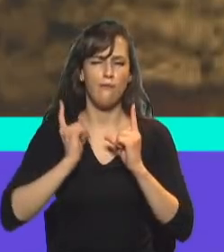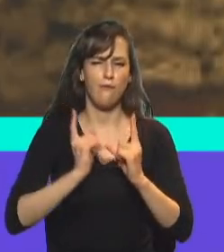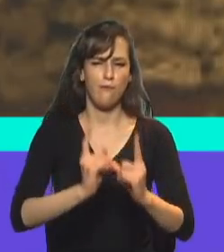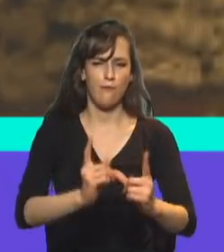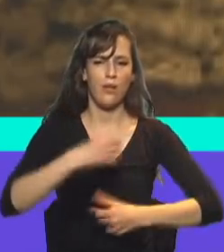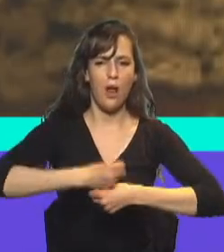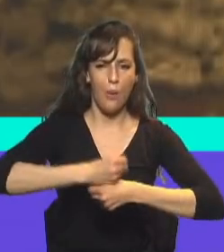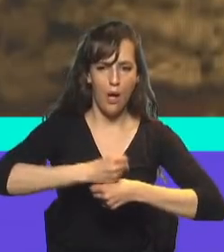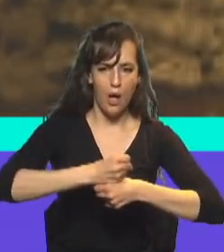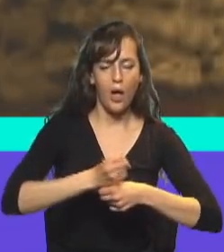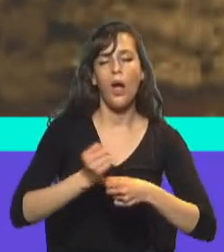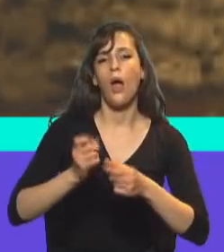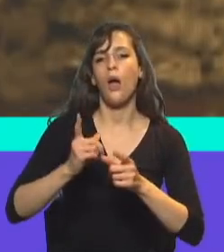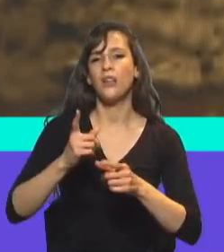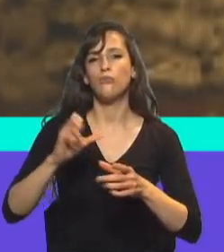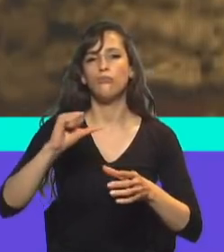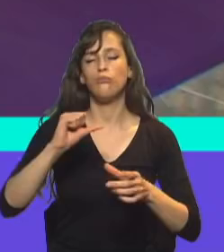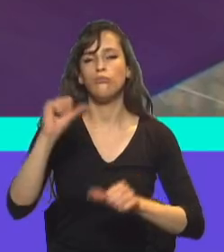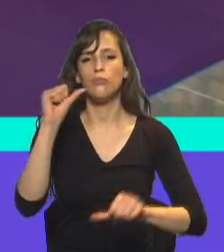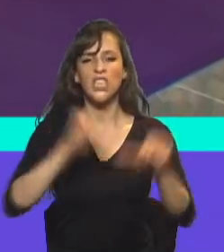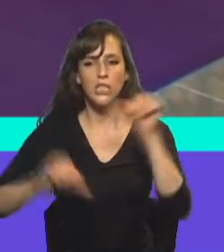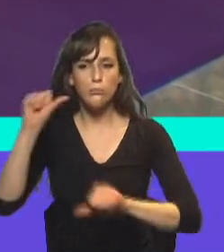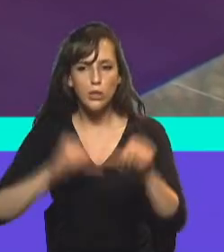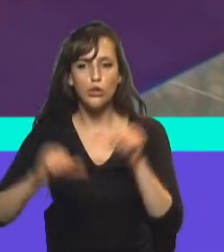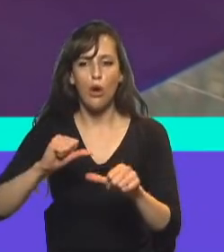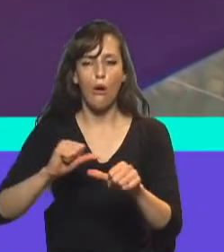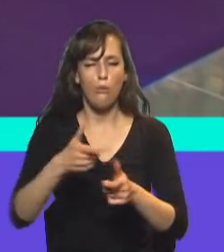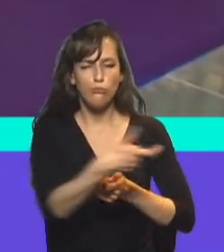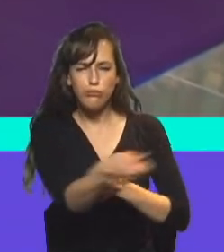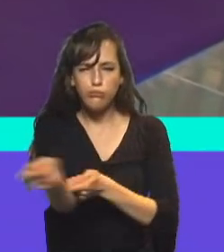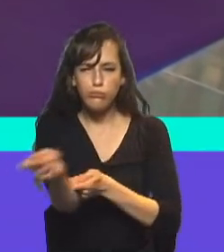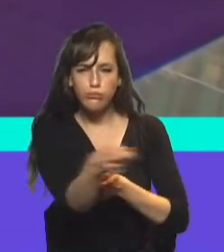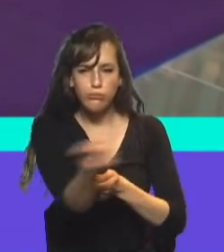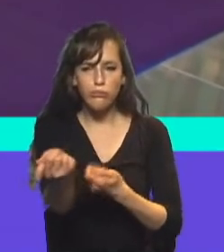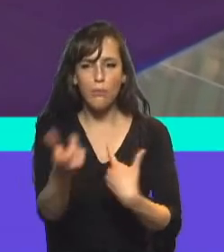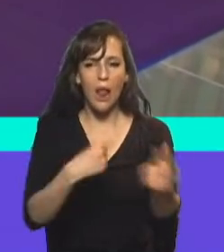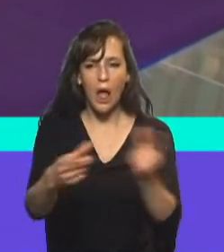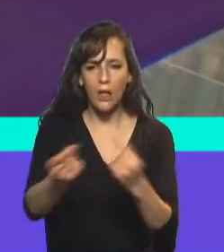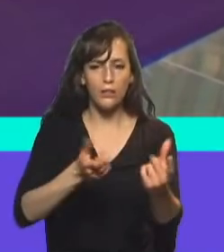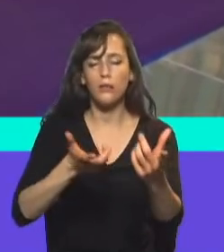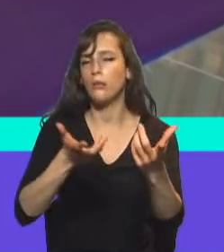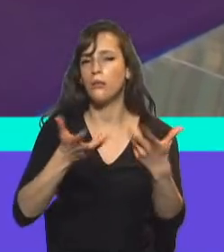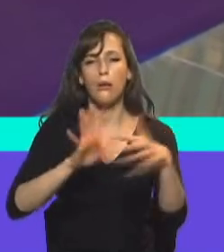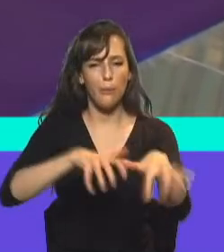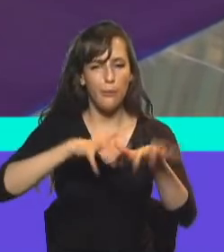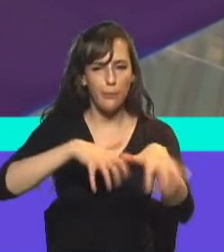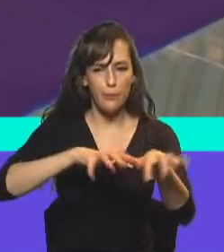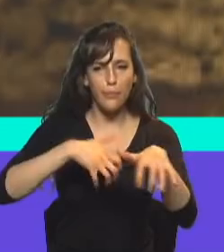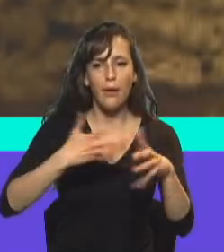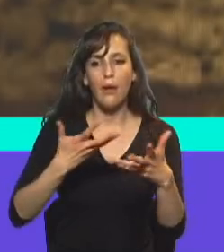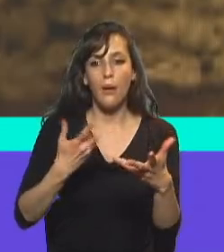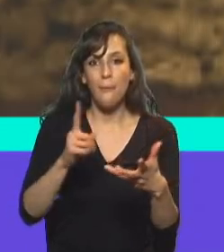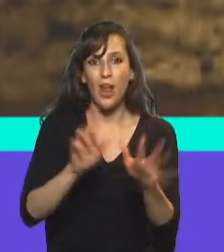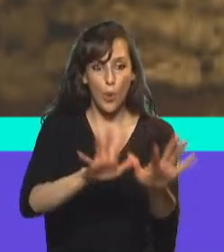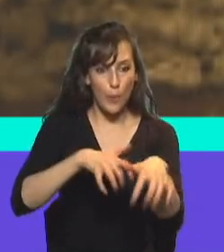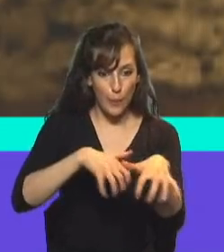uso de agrotóxicos sigue, y esto viene producto de un cambio drástico del ecosistema que alimenta el río. ¿El río de qué se nutre? Bueno, de lluvias. ¿Las lluvias